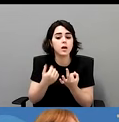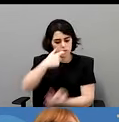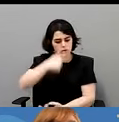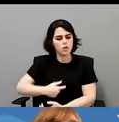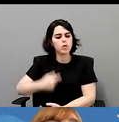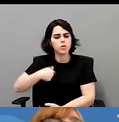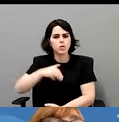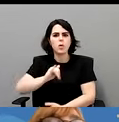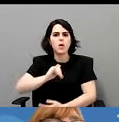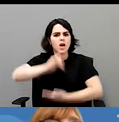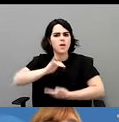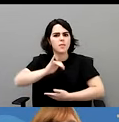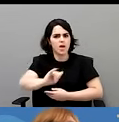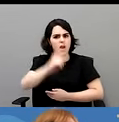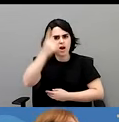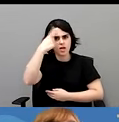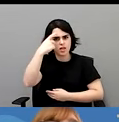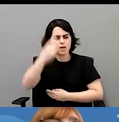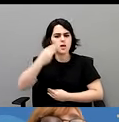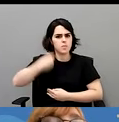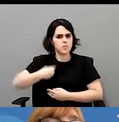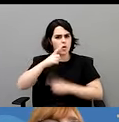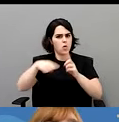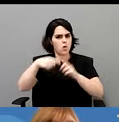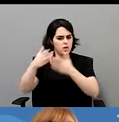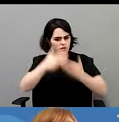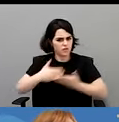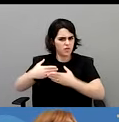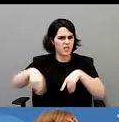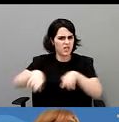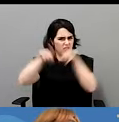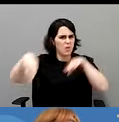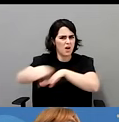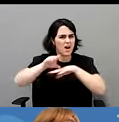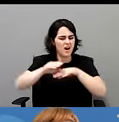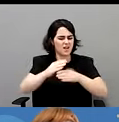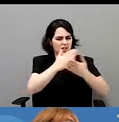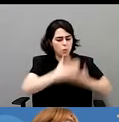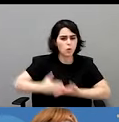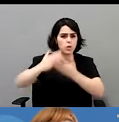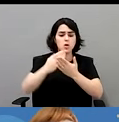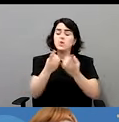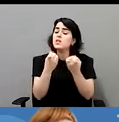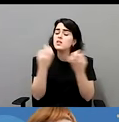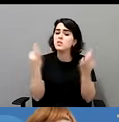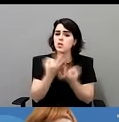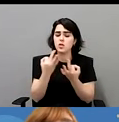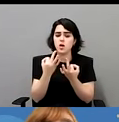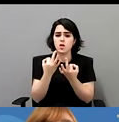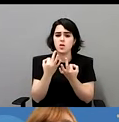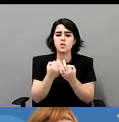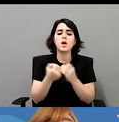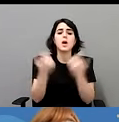tengo capacidad intelectual como para poder estudiar cualquier carrera. Lo que necesito son manos y